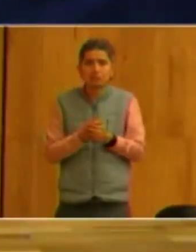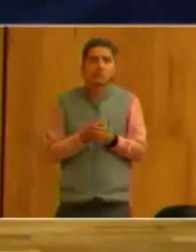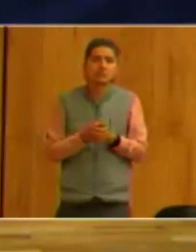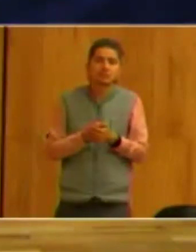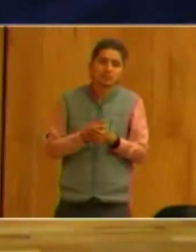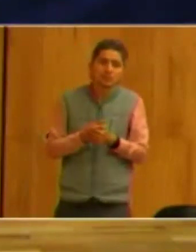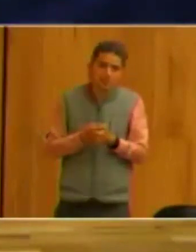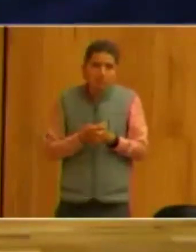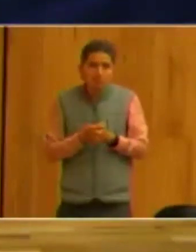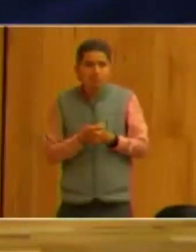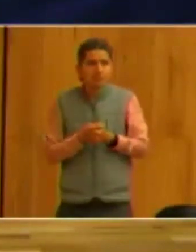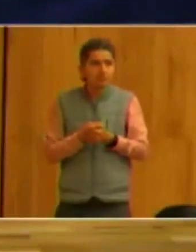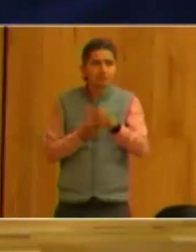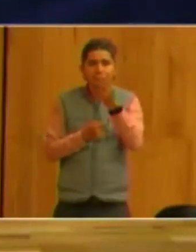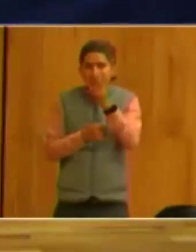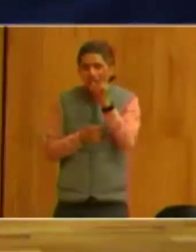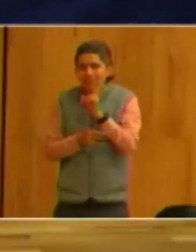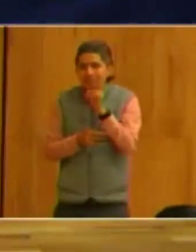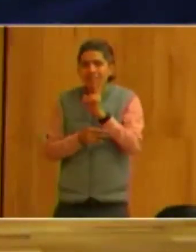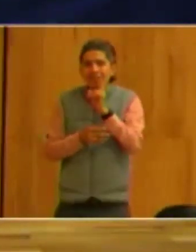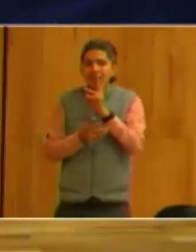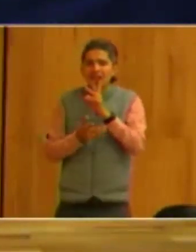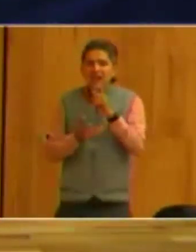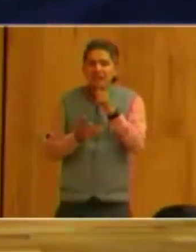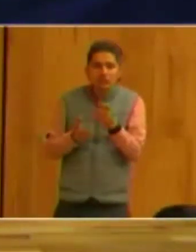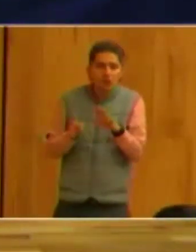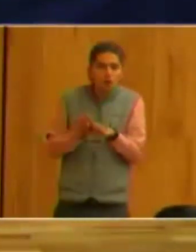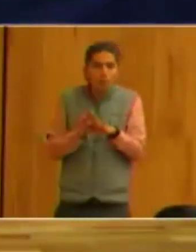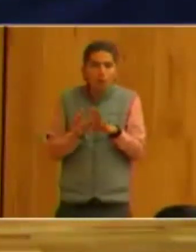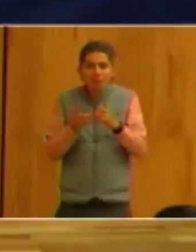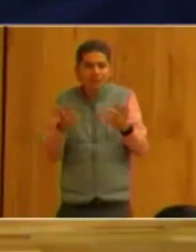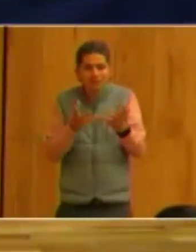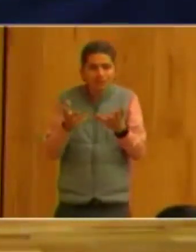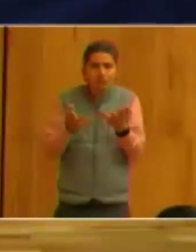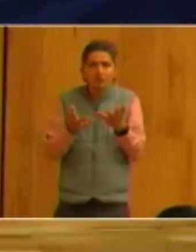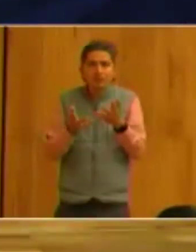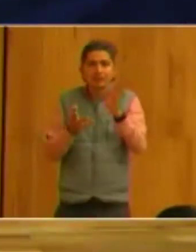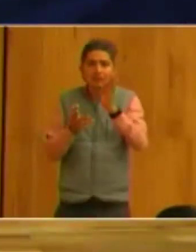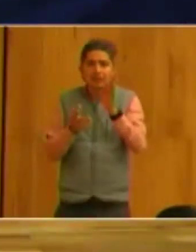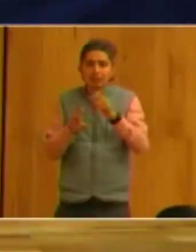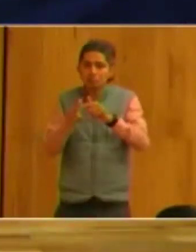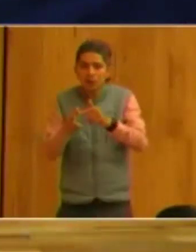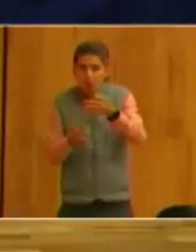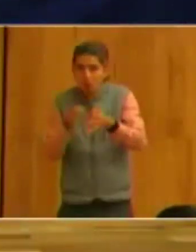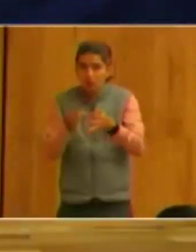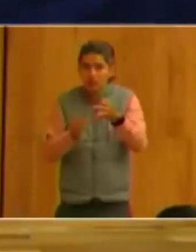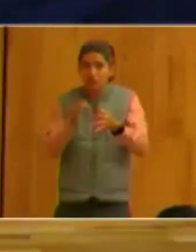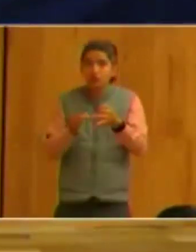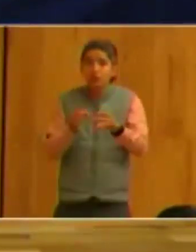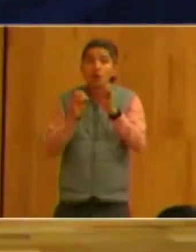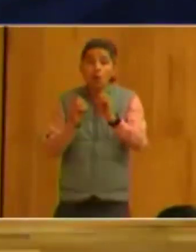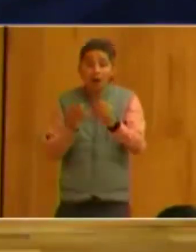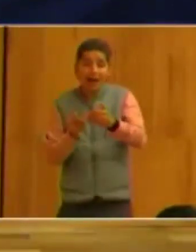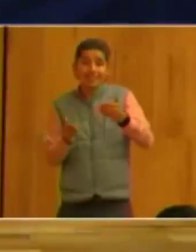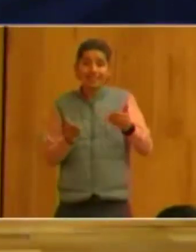Habría que ver el contexto. Si se llega a juicio y se está en juicio o se muere antes